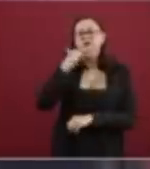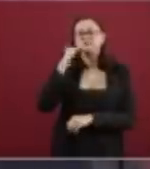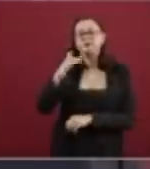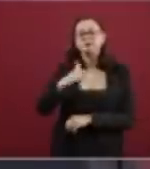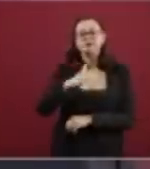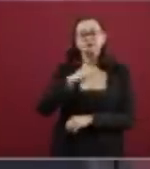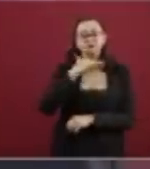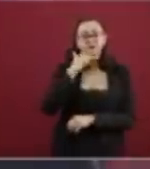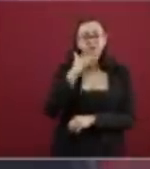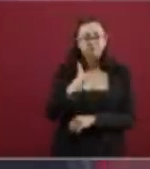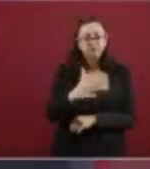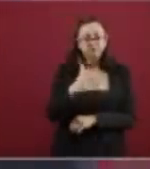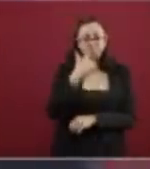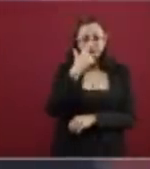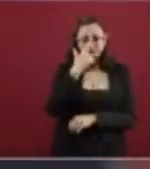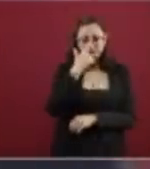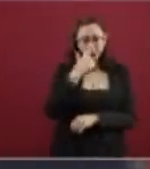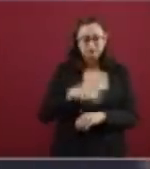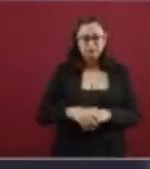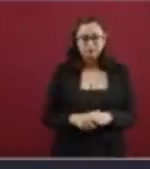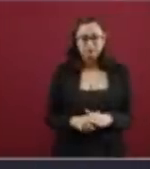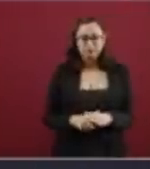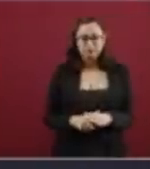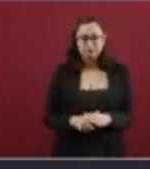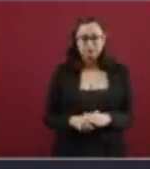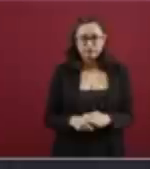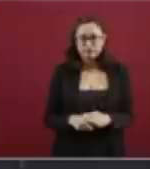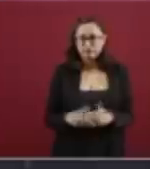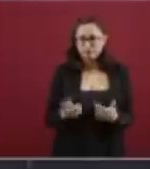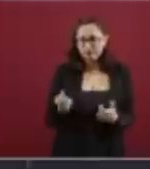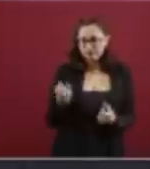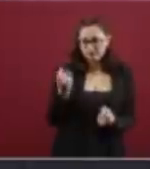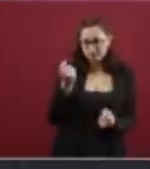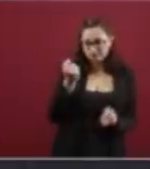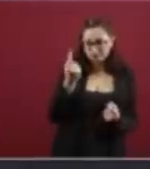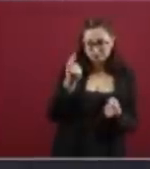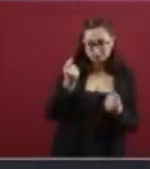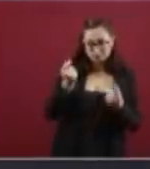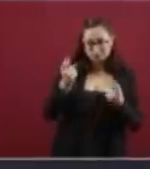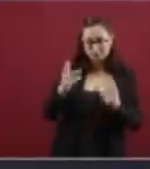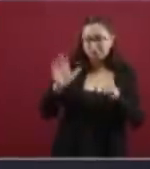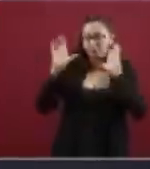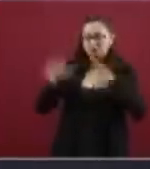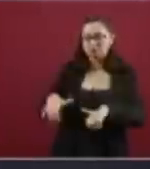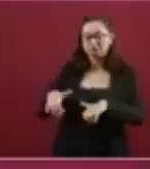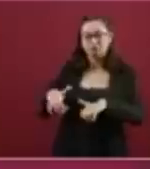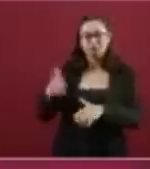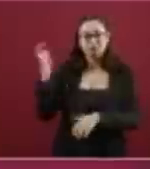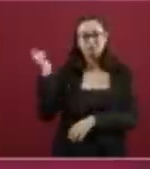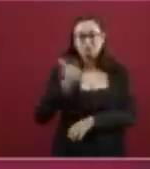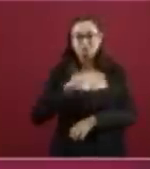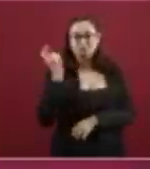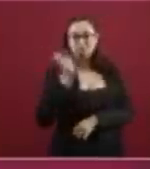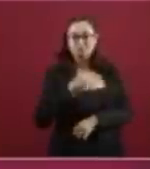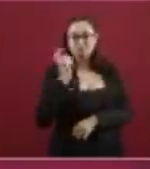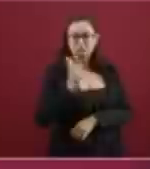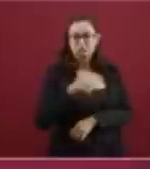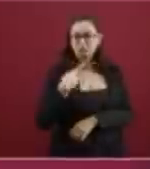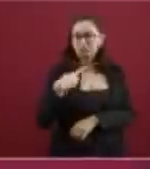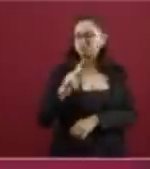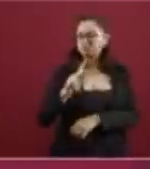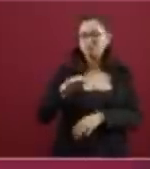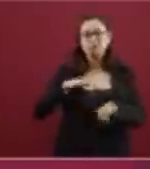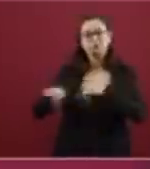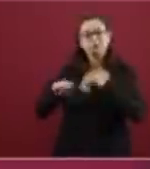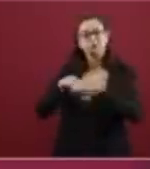queremos que haya aviadores, porque vamos hacia la federalización de la